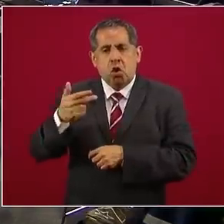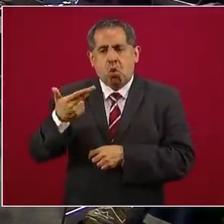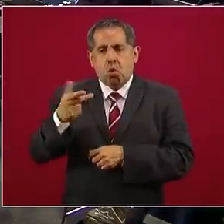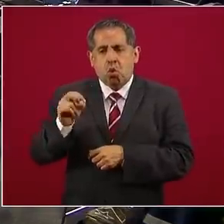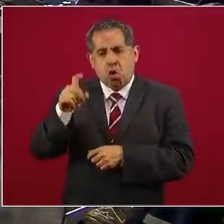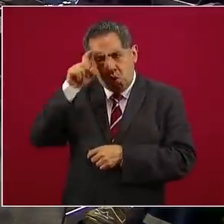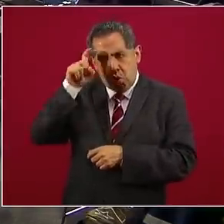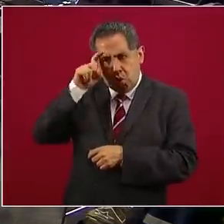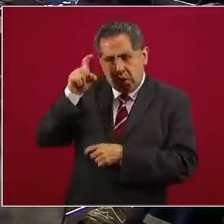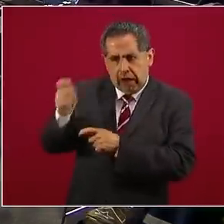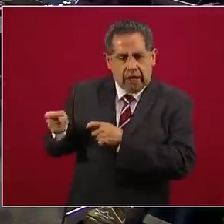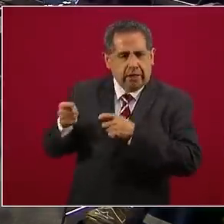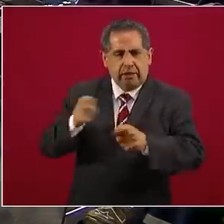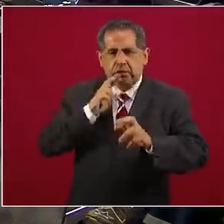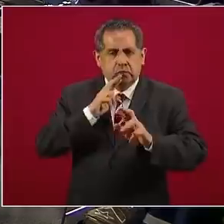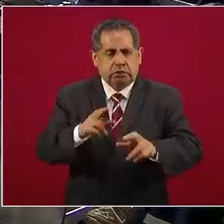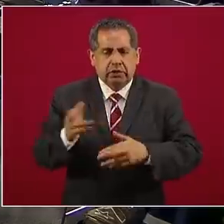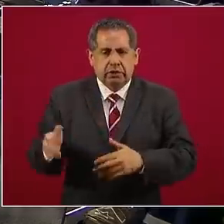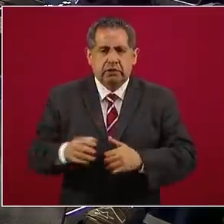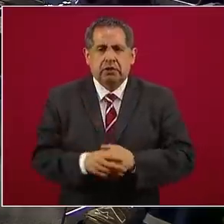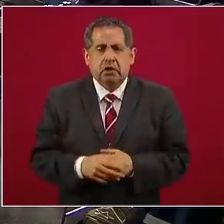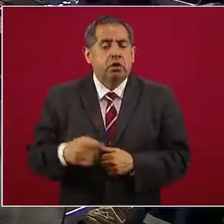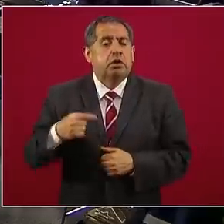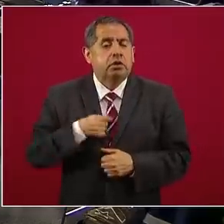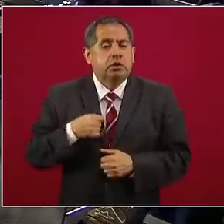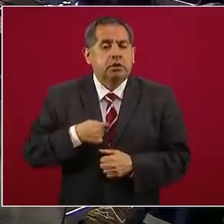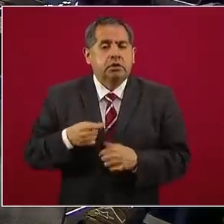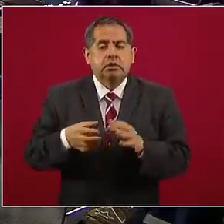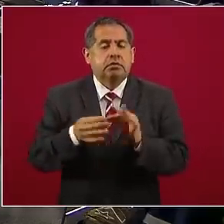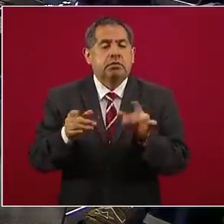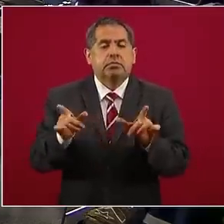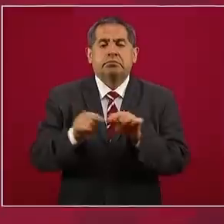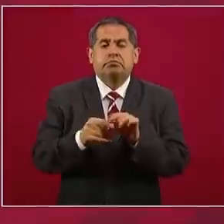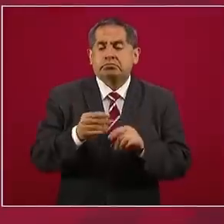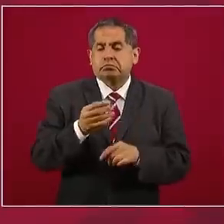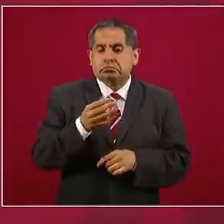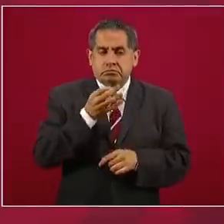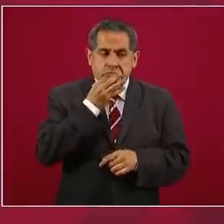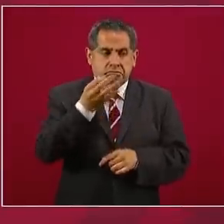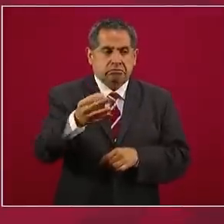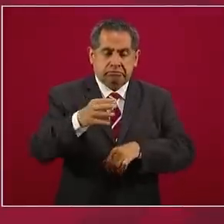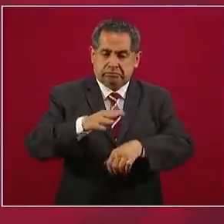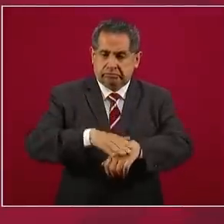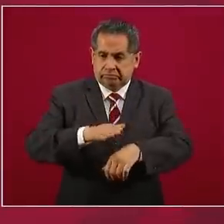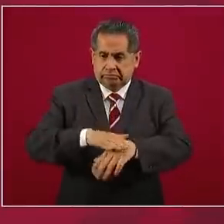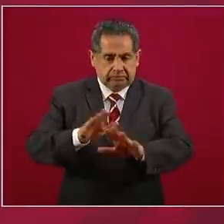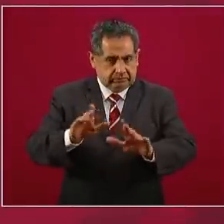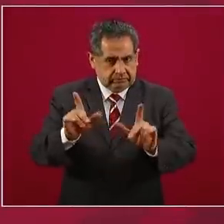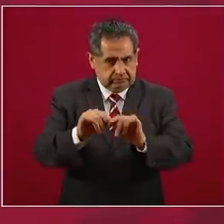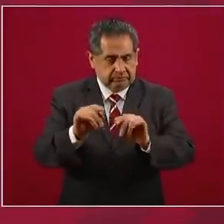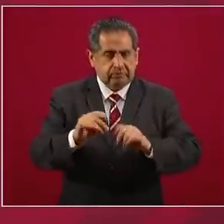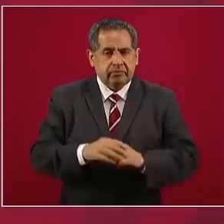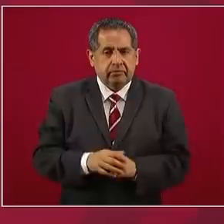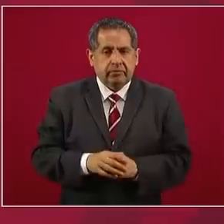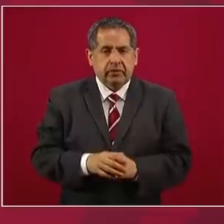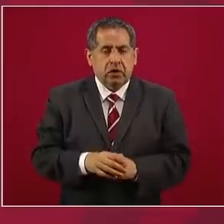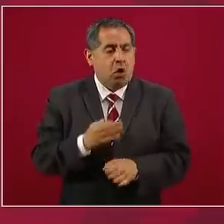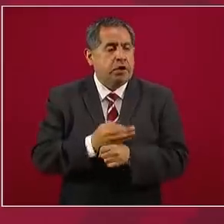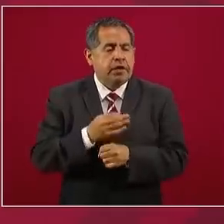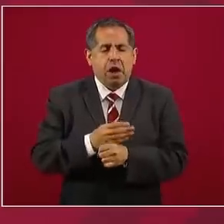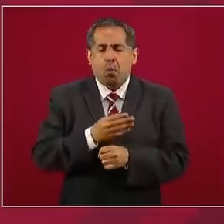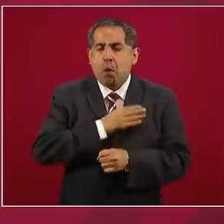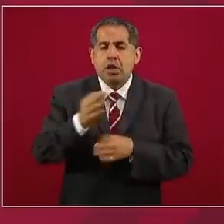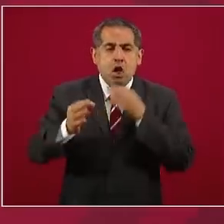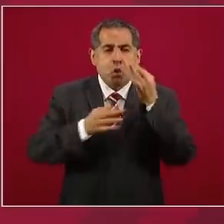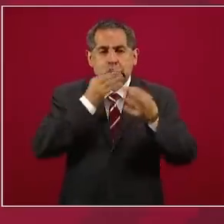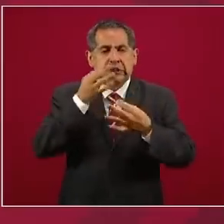responda. Yo solo quiero decir que esta es una muy buena